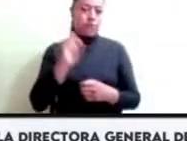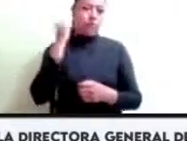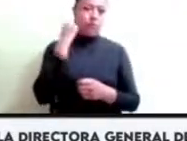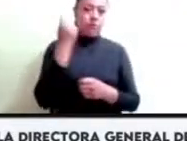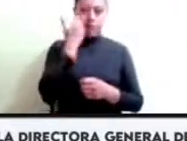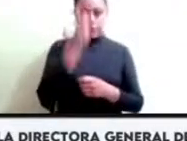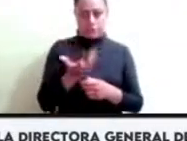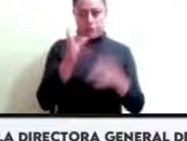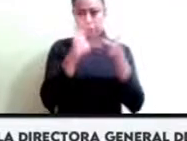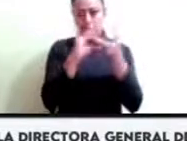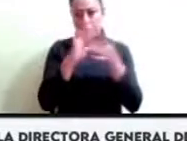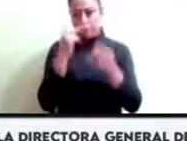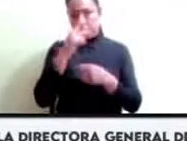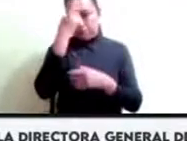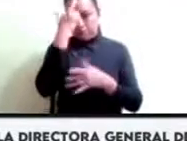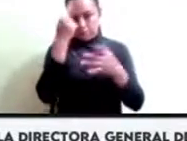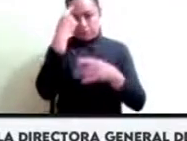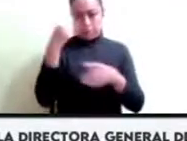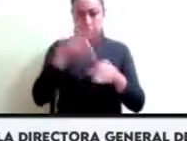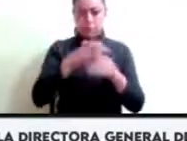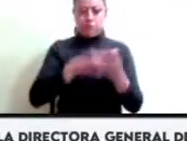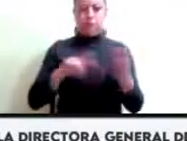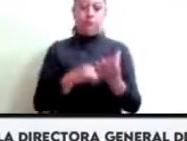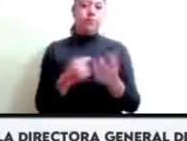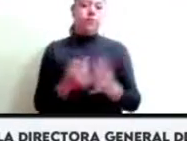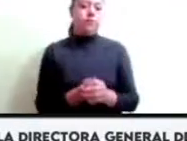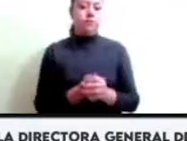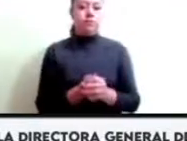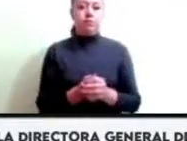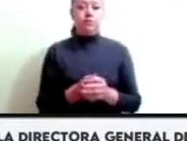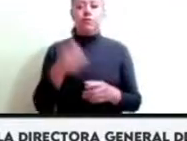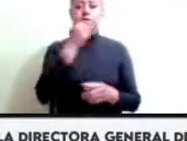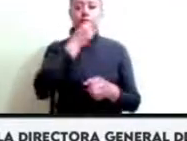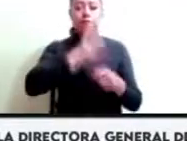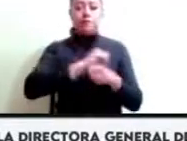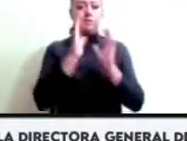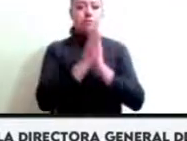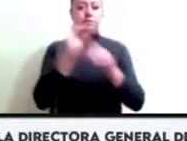Se solicita a la secretaria recoger la votación nominal.